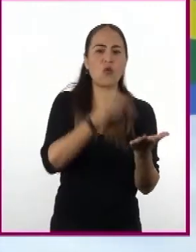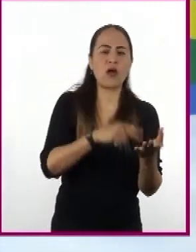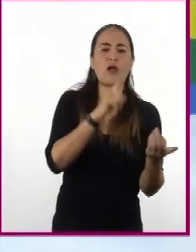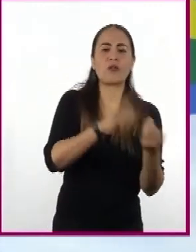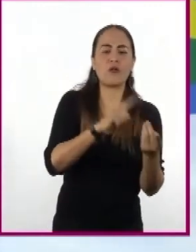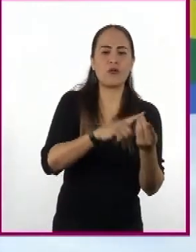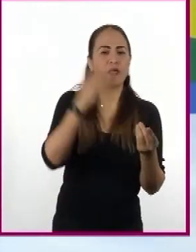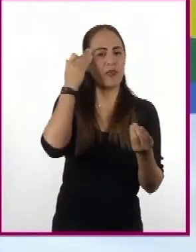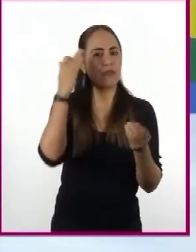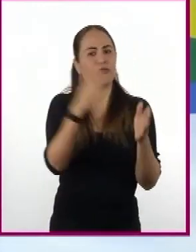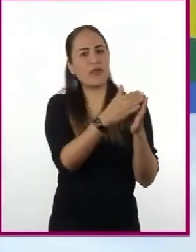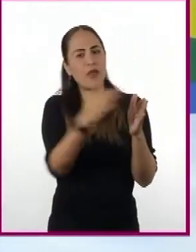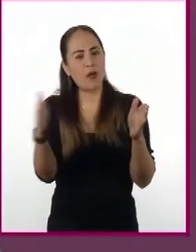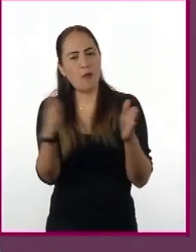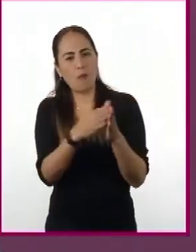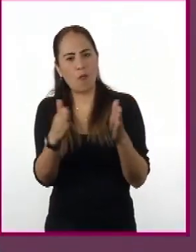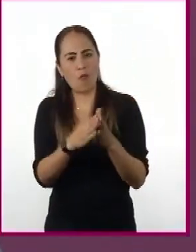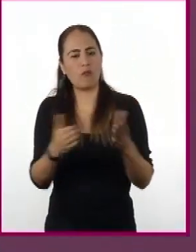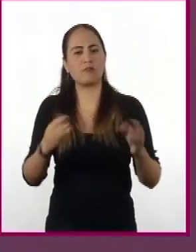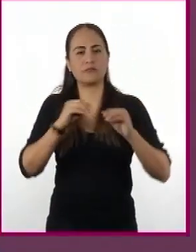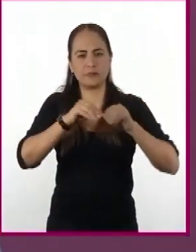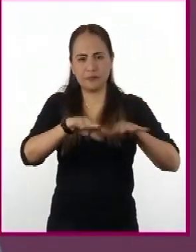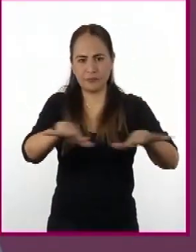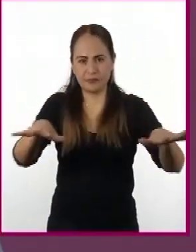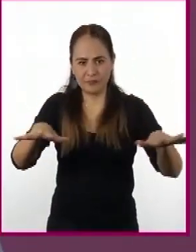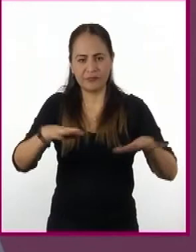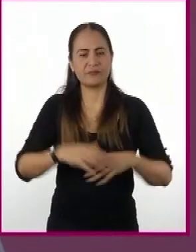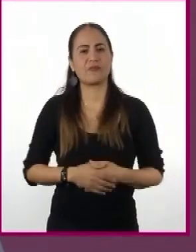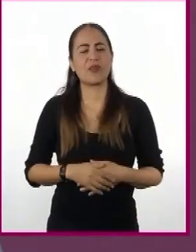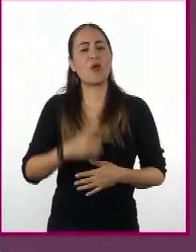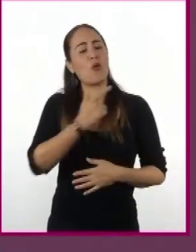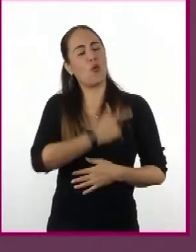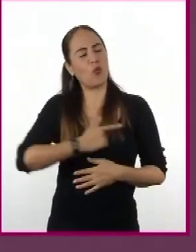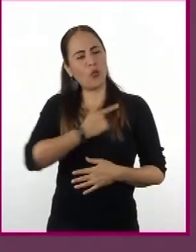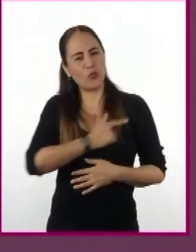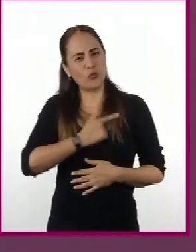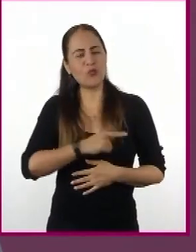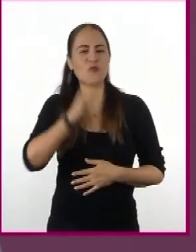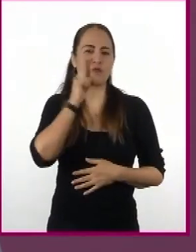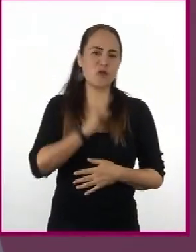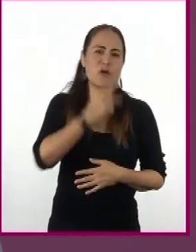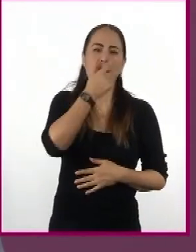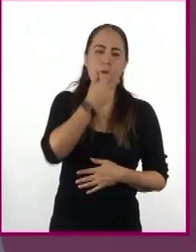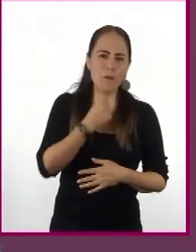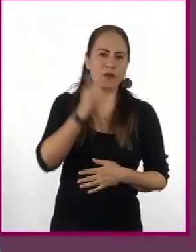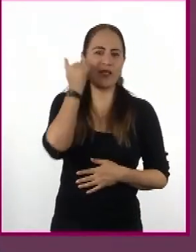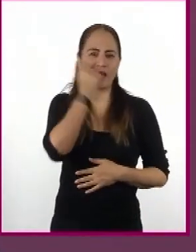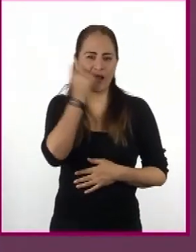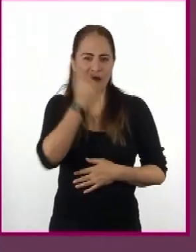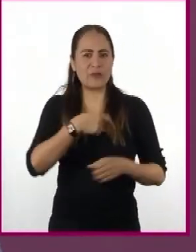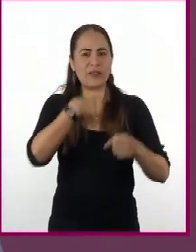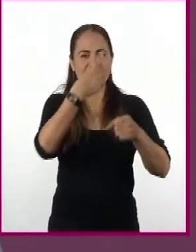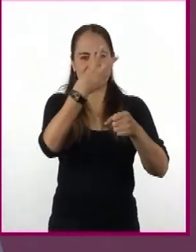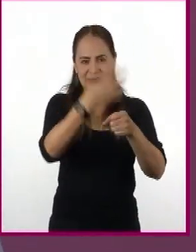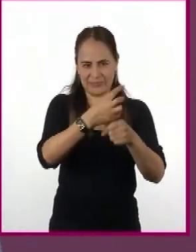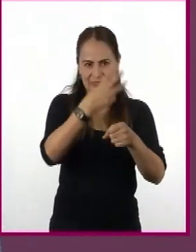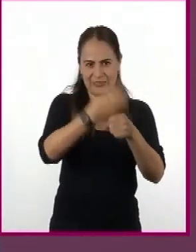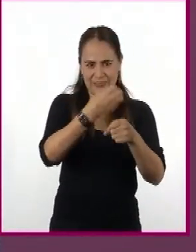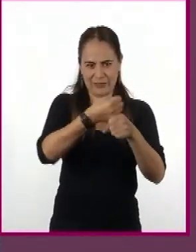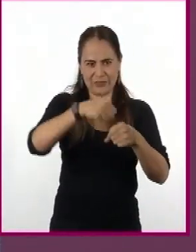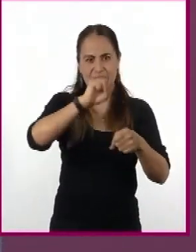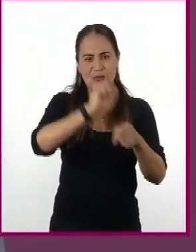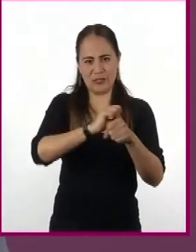época en que se difundieron. Un gusto el compartir en pro de alumnas y alumnos de tercer grado y aprender juntos de